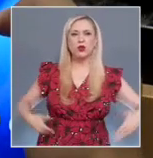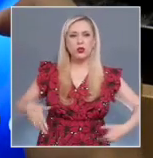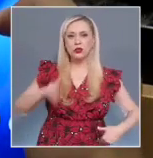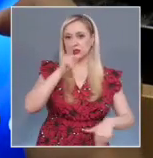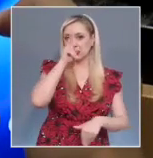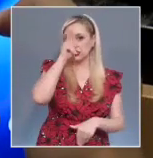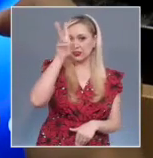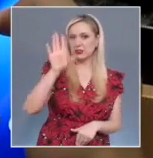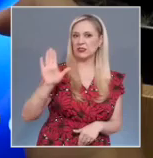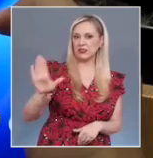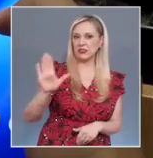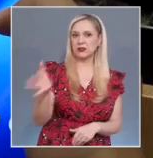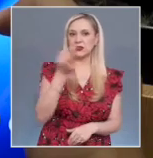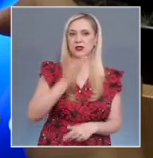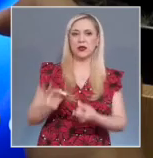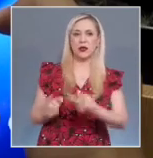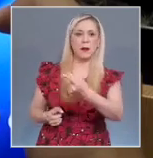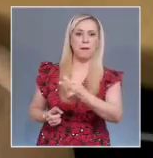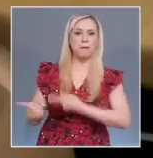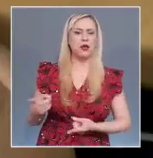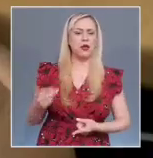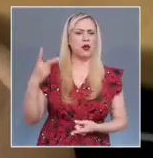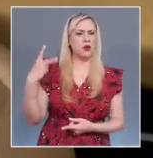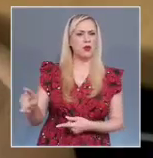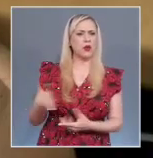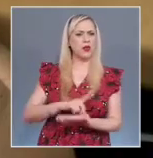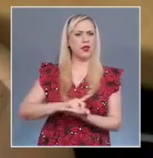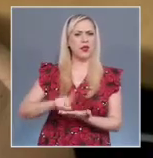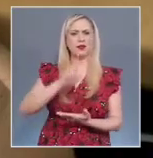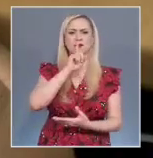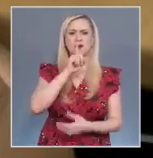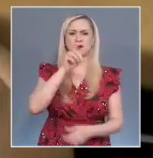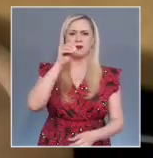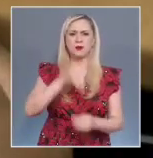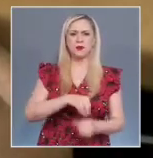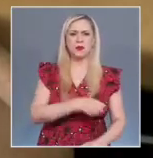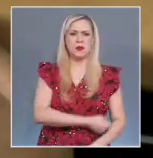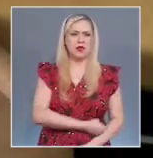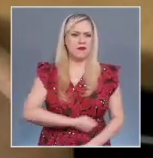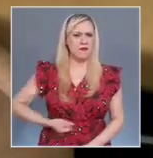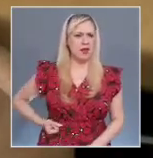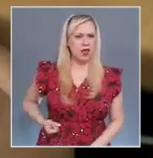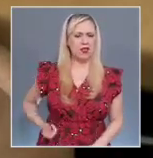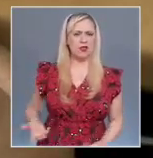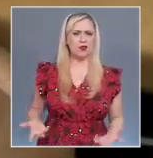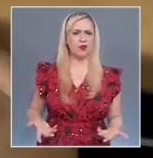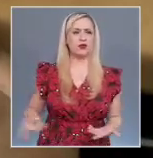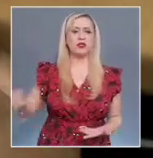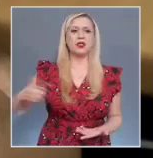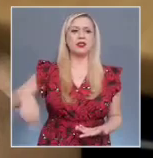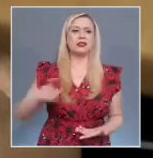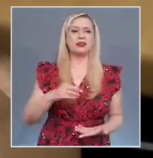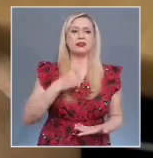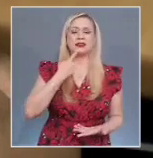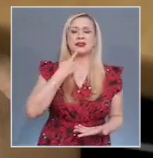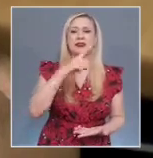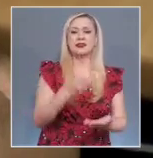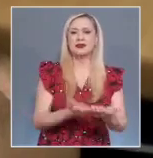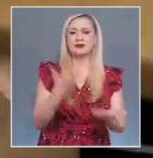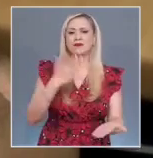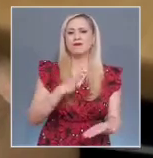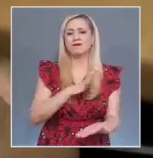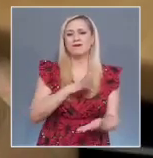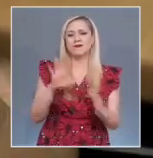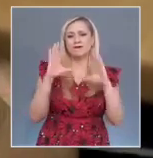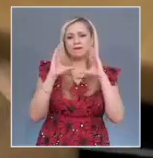vulneran el derecho a la privacidad de las mujeres, que en la mayoría de los casos no denuncian por miedo a represalias. Para el canal del Poder